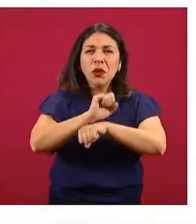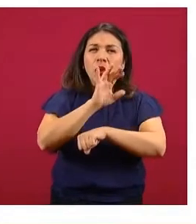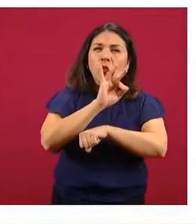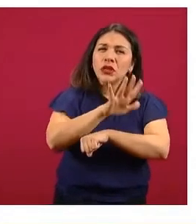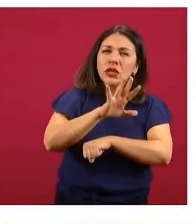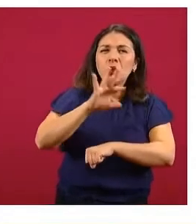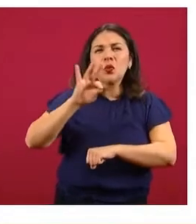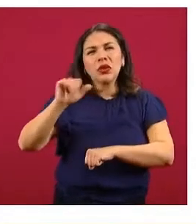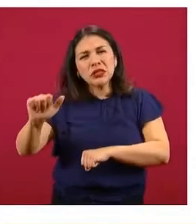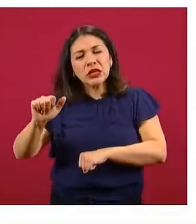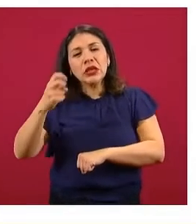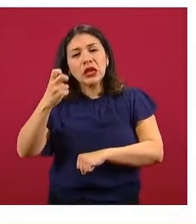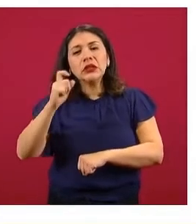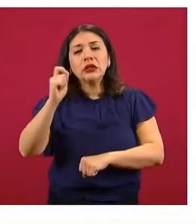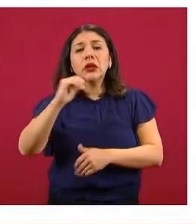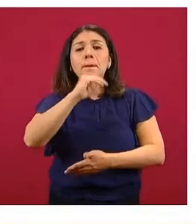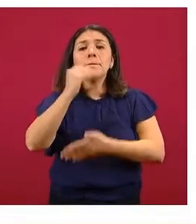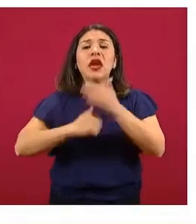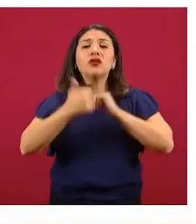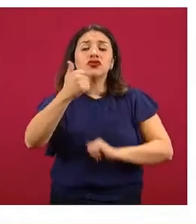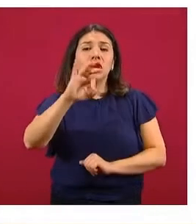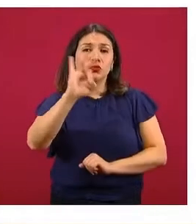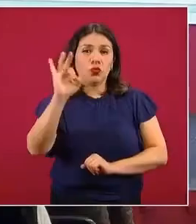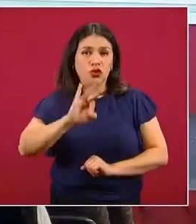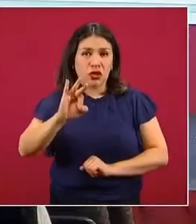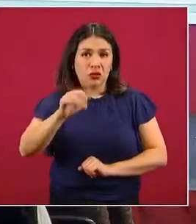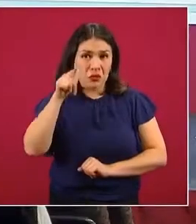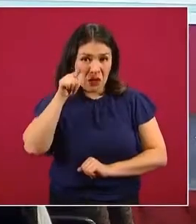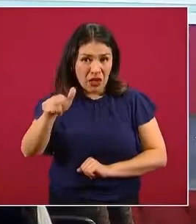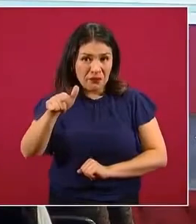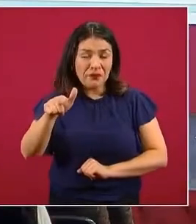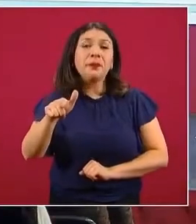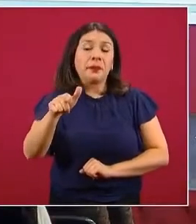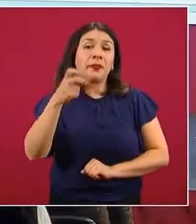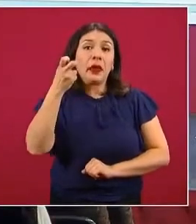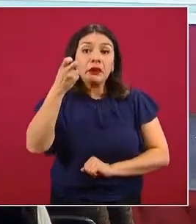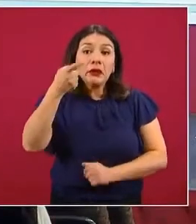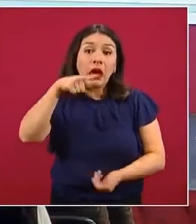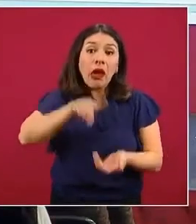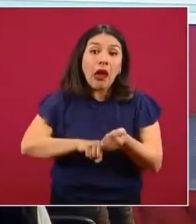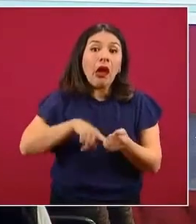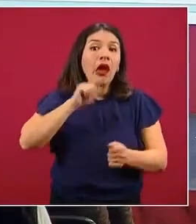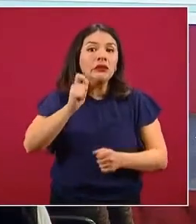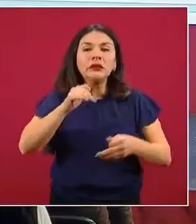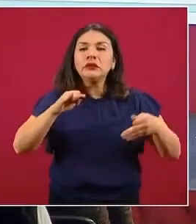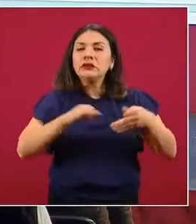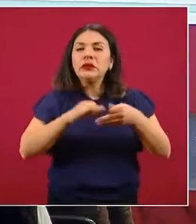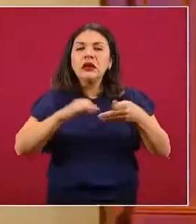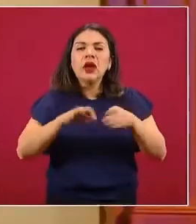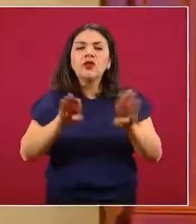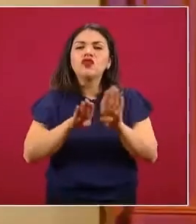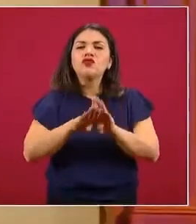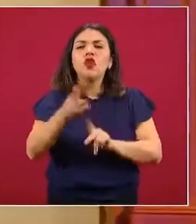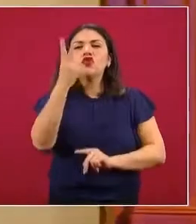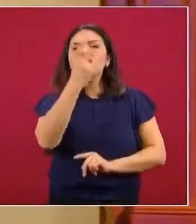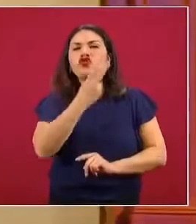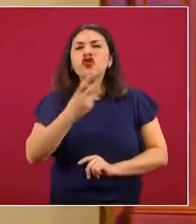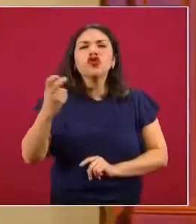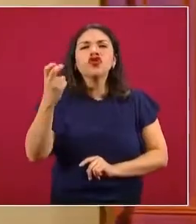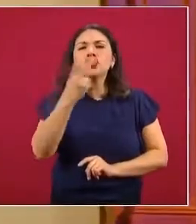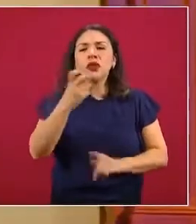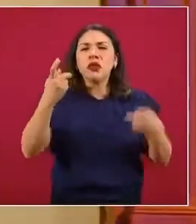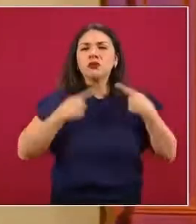45 y 46 es de un menos 6%. Esto en números representa prácticamente 200